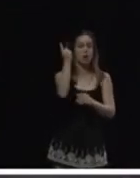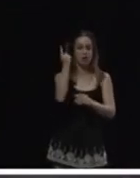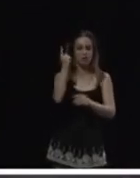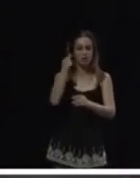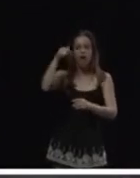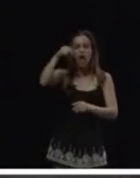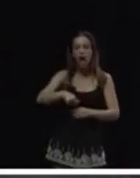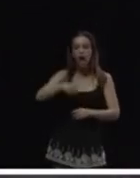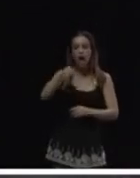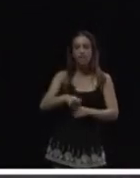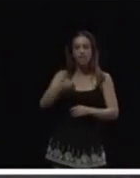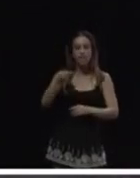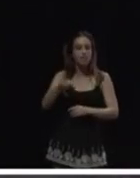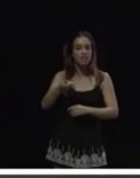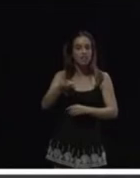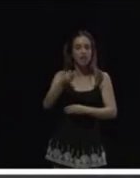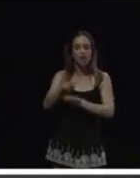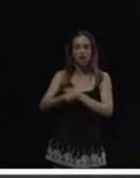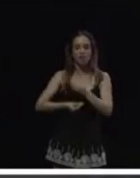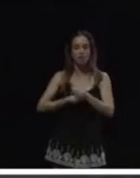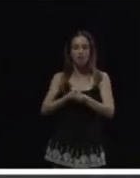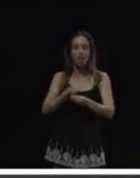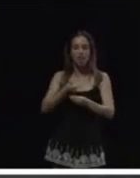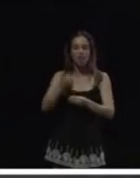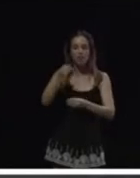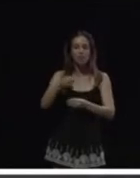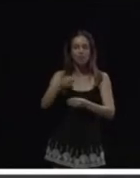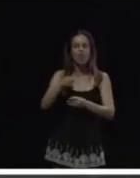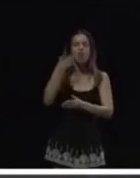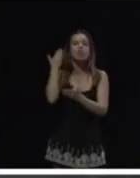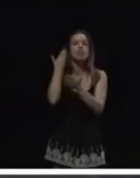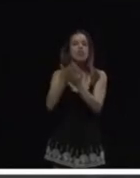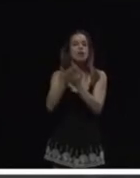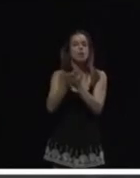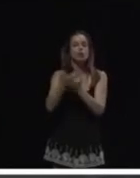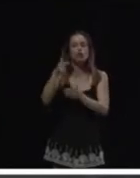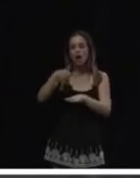aquí estamos dispuestos a enseñaros que es como las que más. Y salimos por